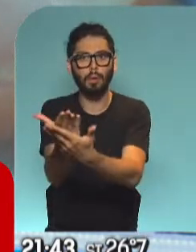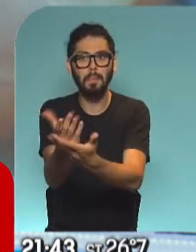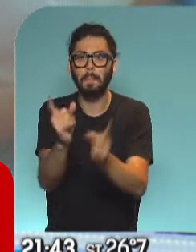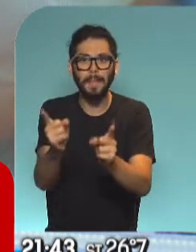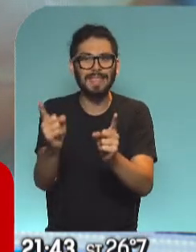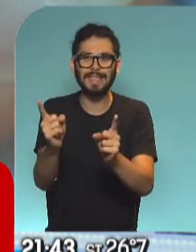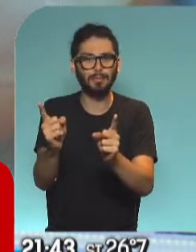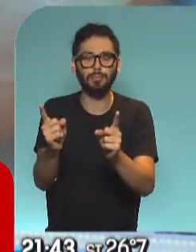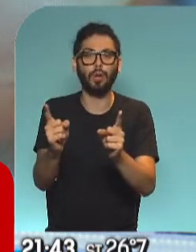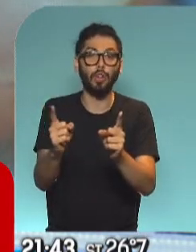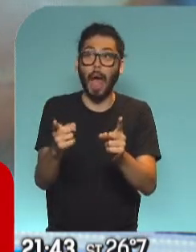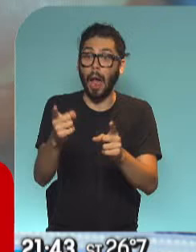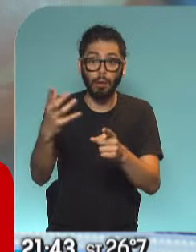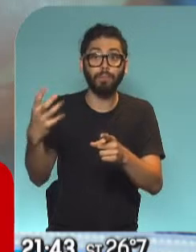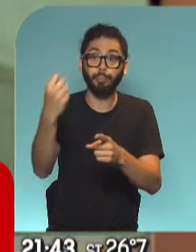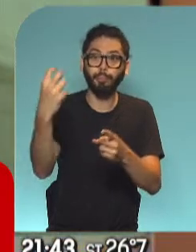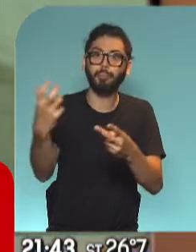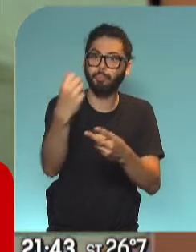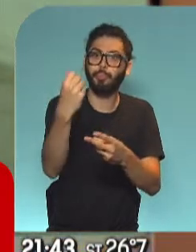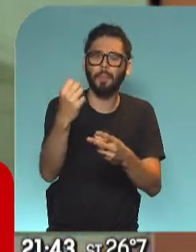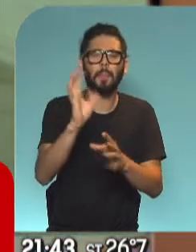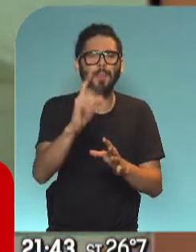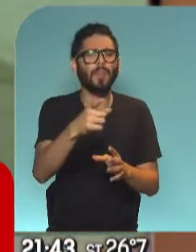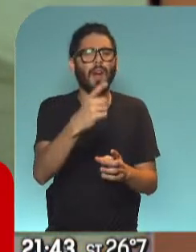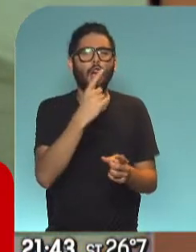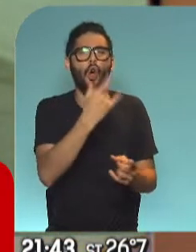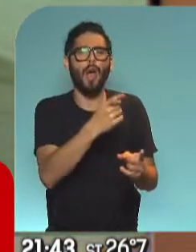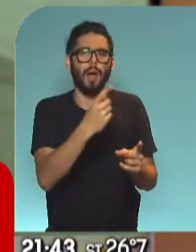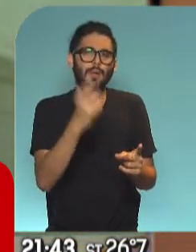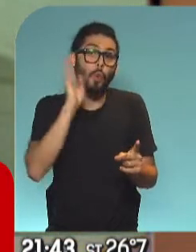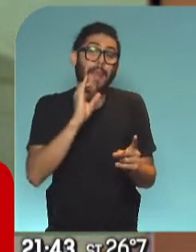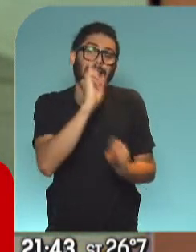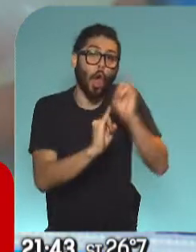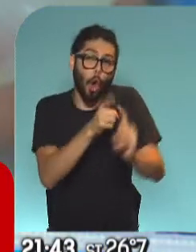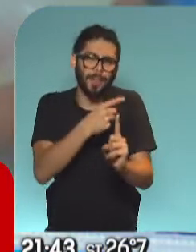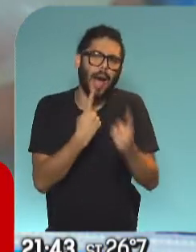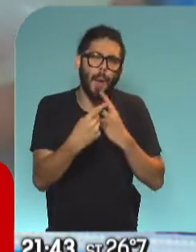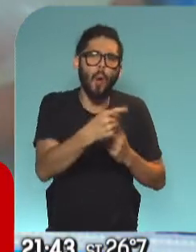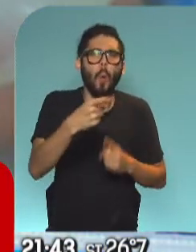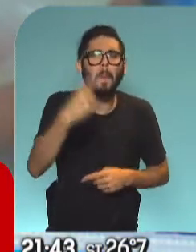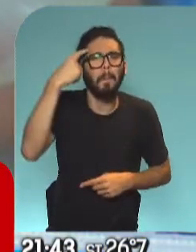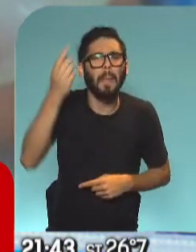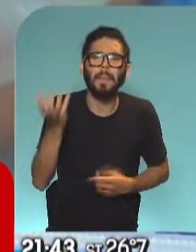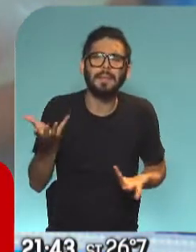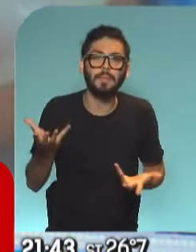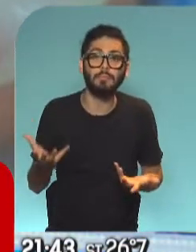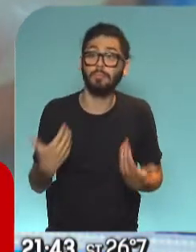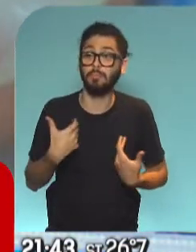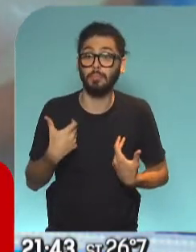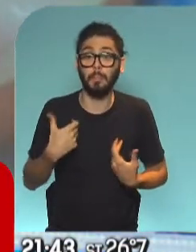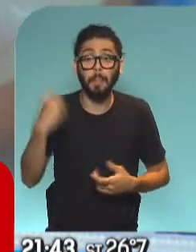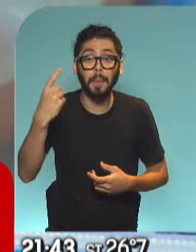parte de lo que obtuvo, ¿no? Y en el momento que lo cuenta, ¿cuál fue tu pensamiento? El primer momento